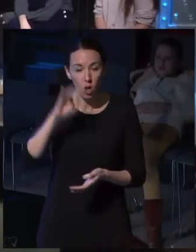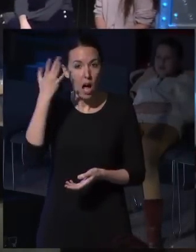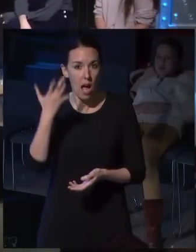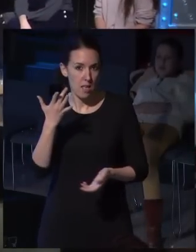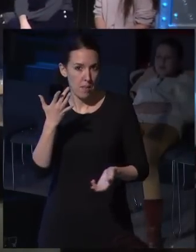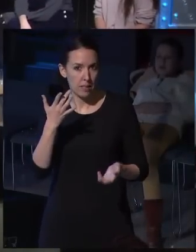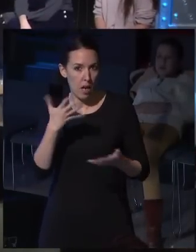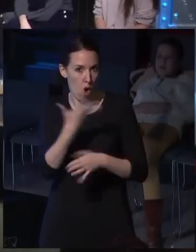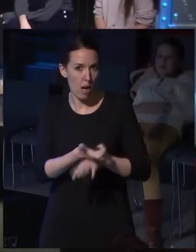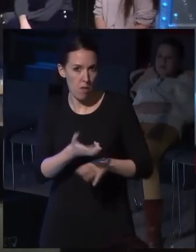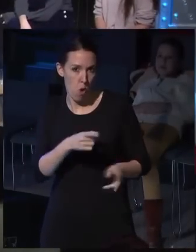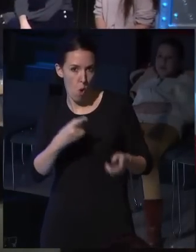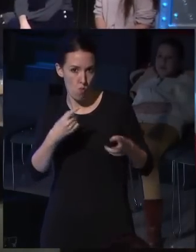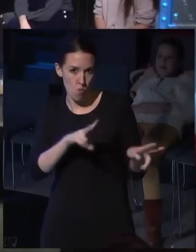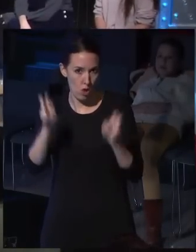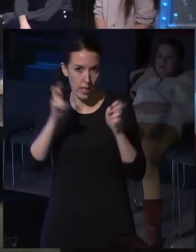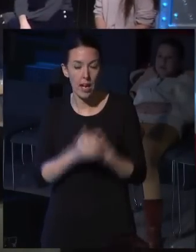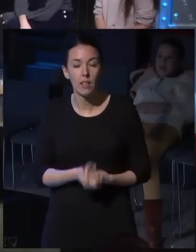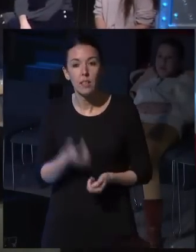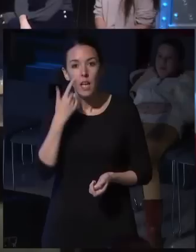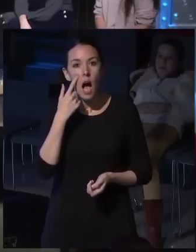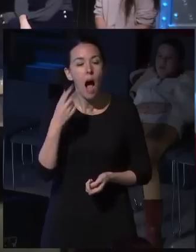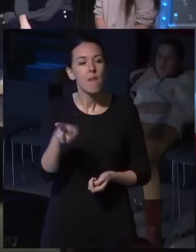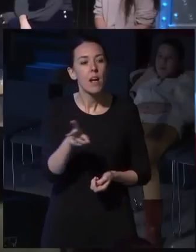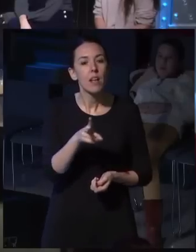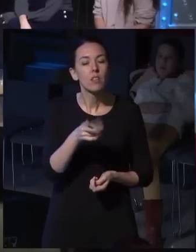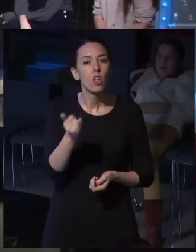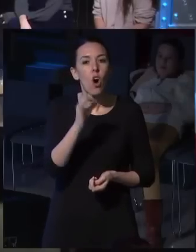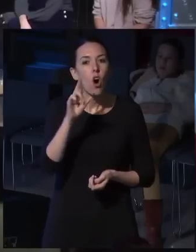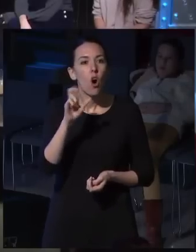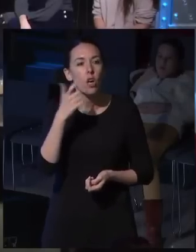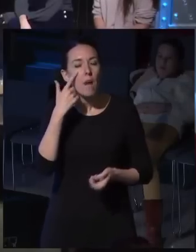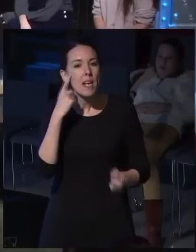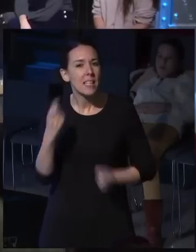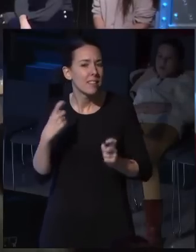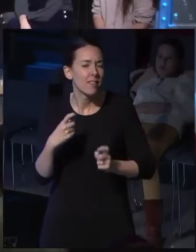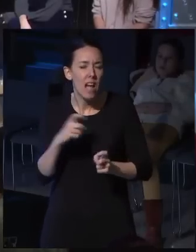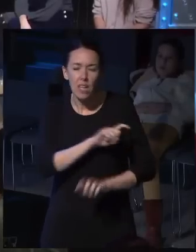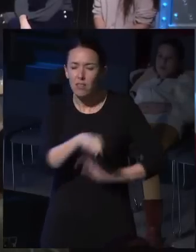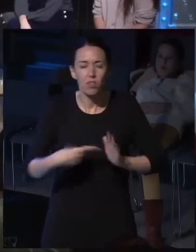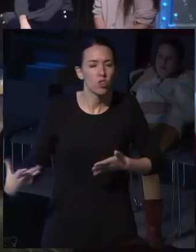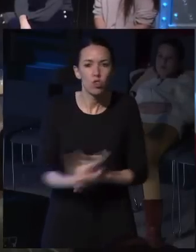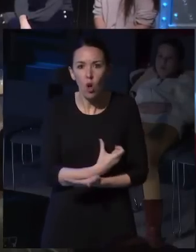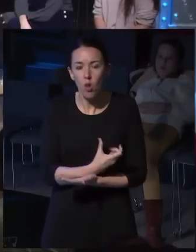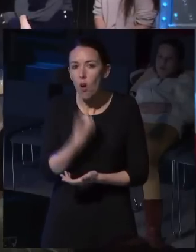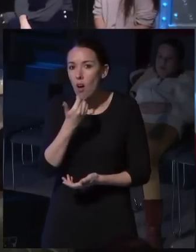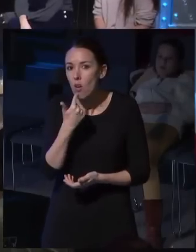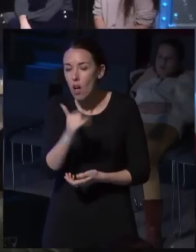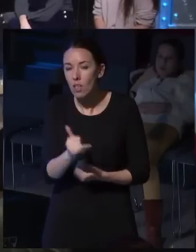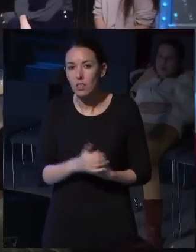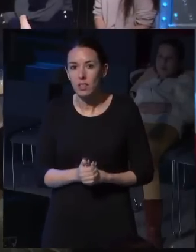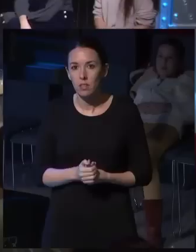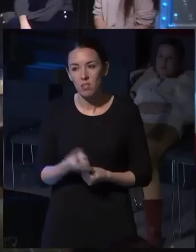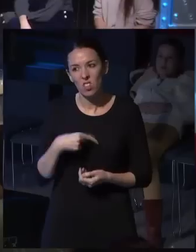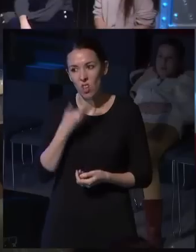moderna. Jorge, ¿tú tienes algún momento así también vetusto de decir, mira, lo vamos a intentar absolutamente todo? Somos